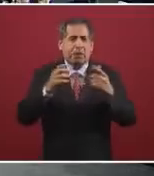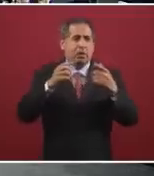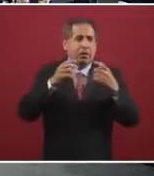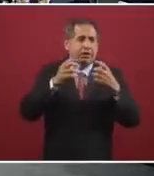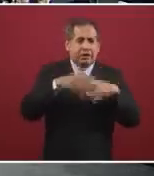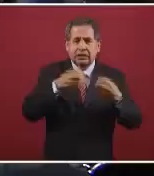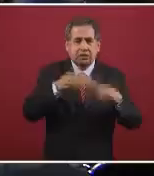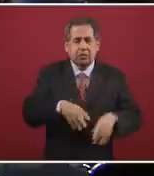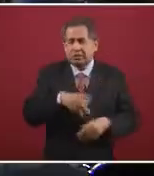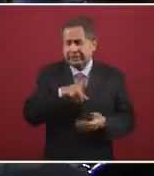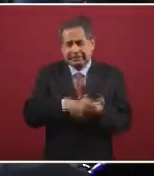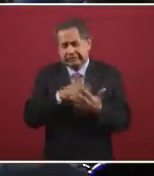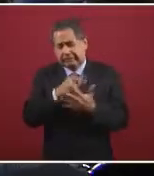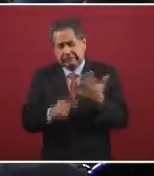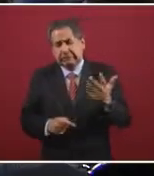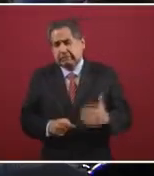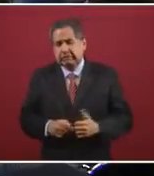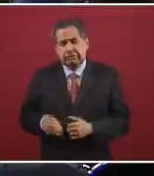precio.